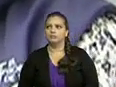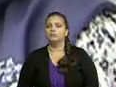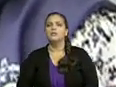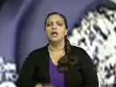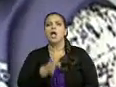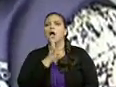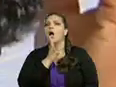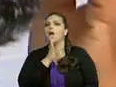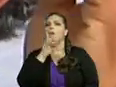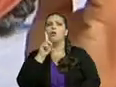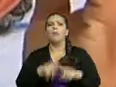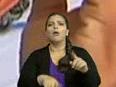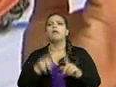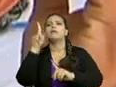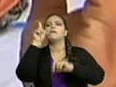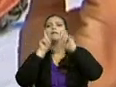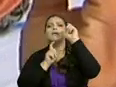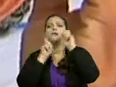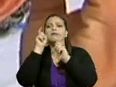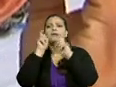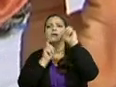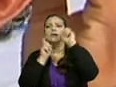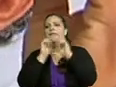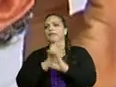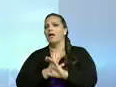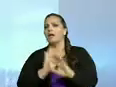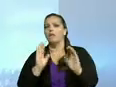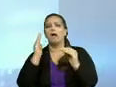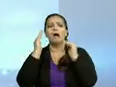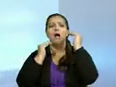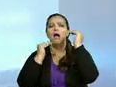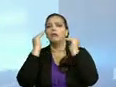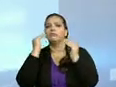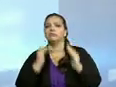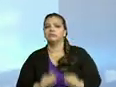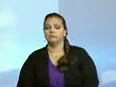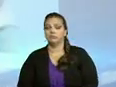informa de que sí, que sí. Si usted lo identifica, puede comunicarse al número celular